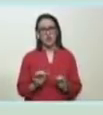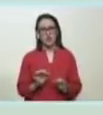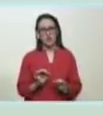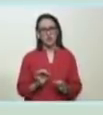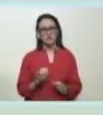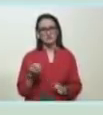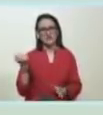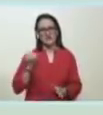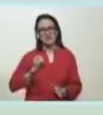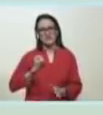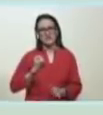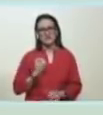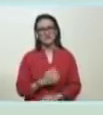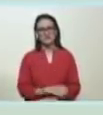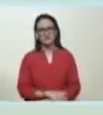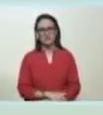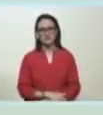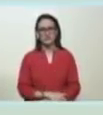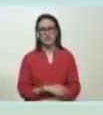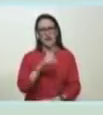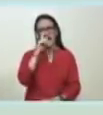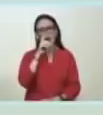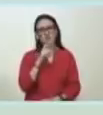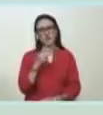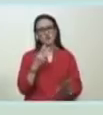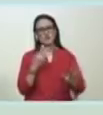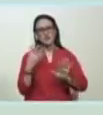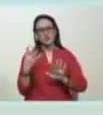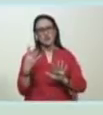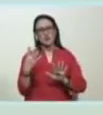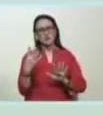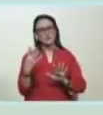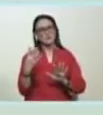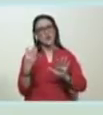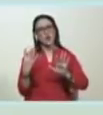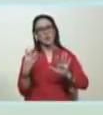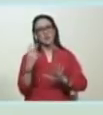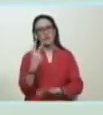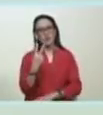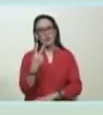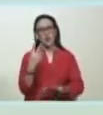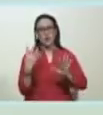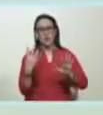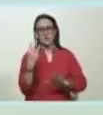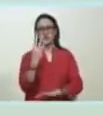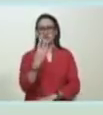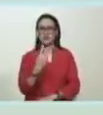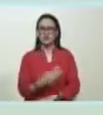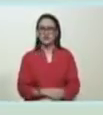martirio. En los años 89, 92, 93,